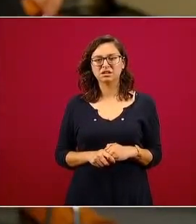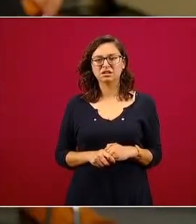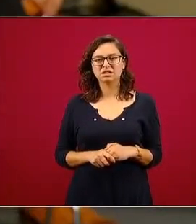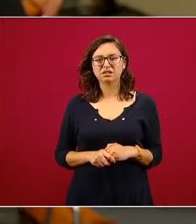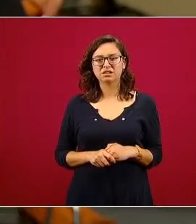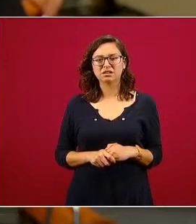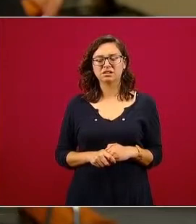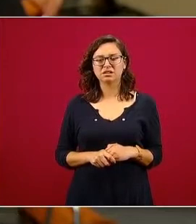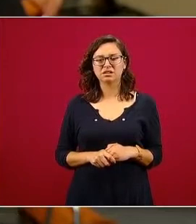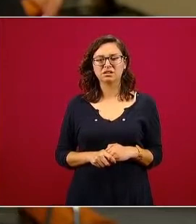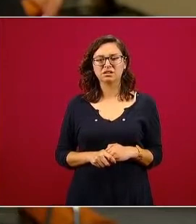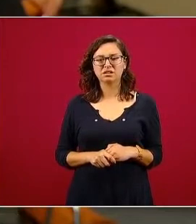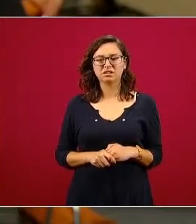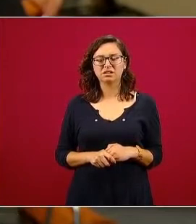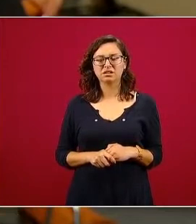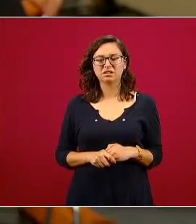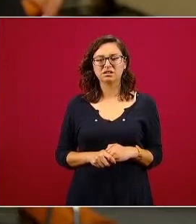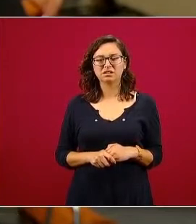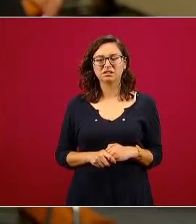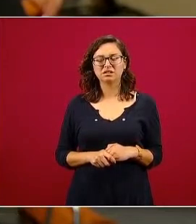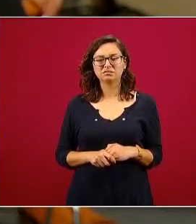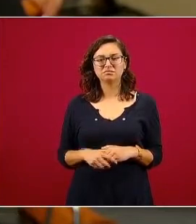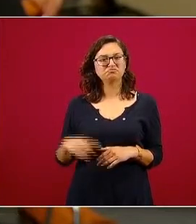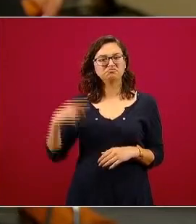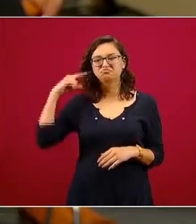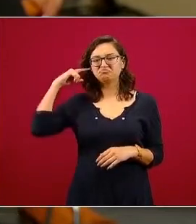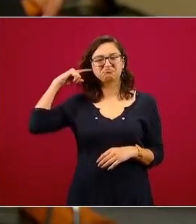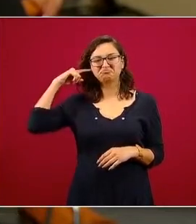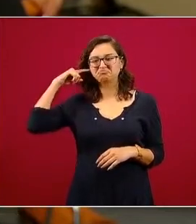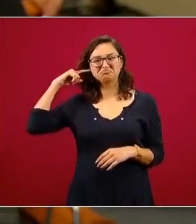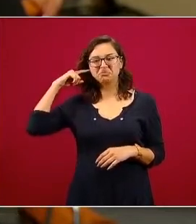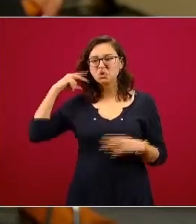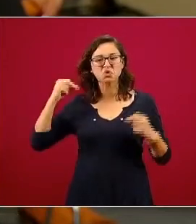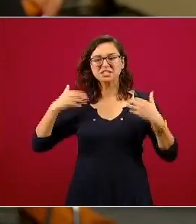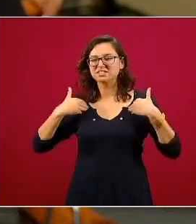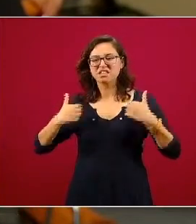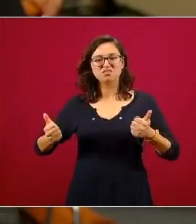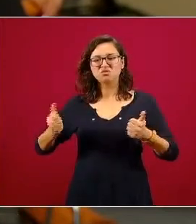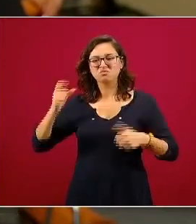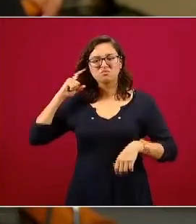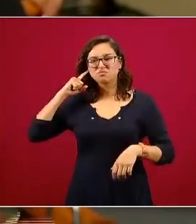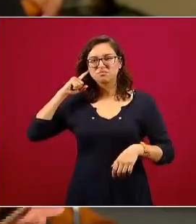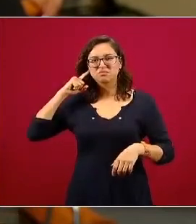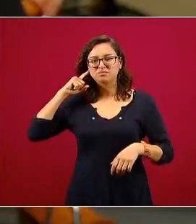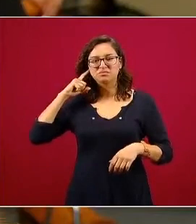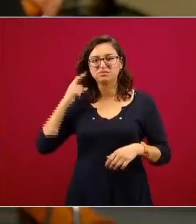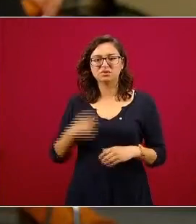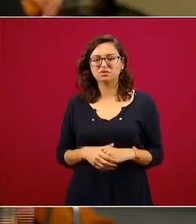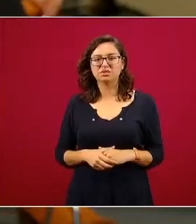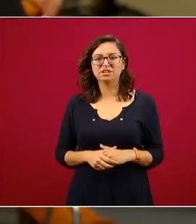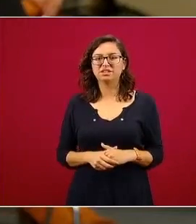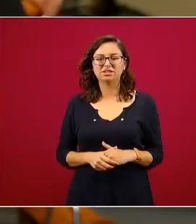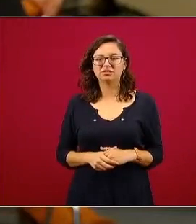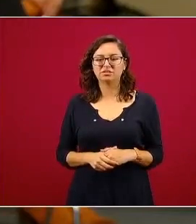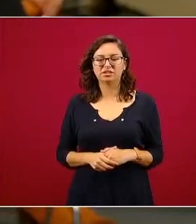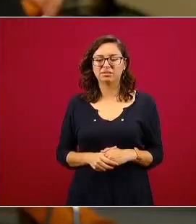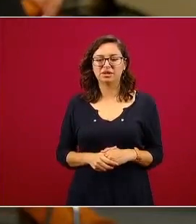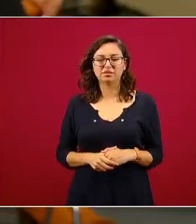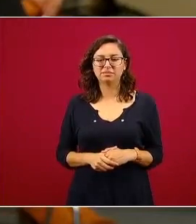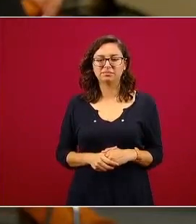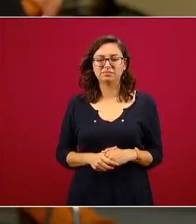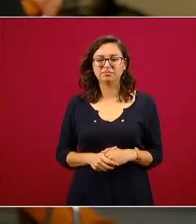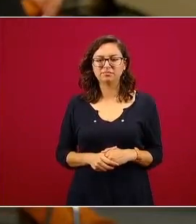compraron. Y otra pregunta así muy precisa. El presidente de la República recorrió 70 hospitales de